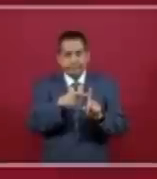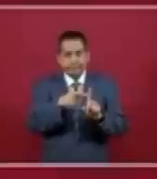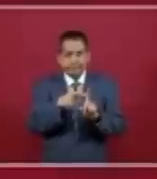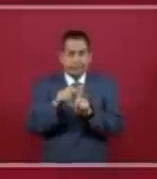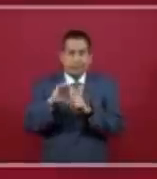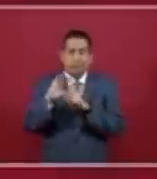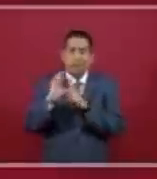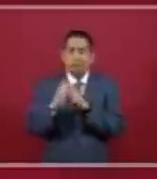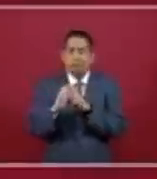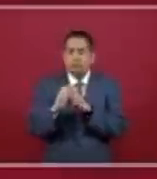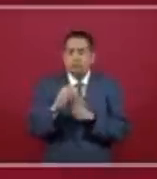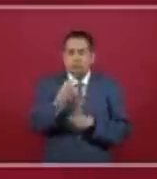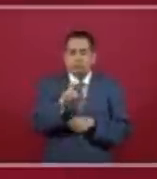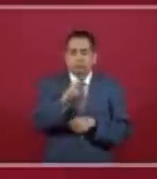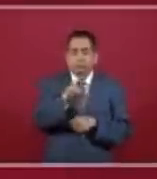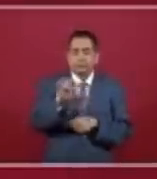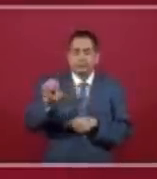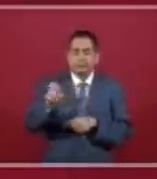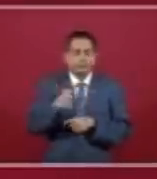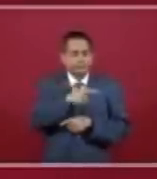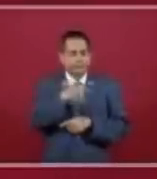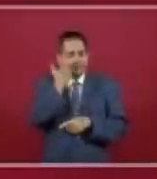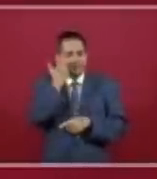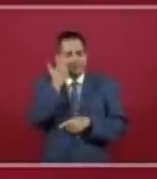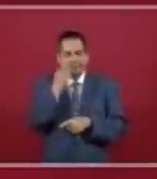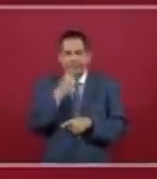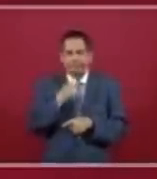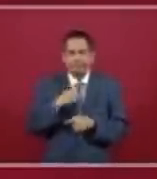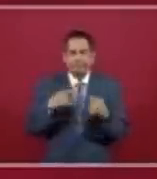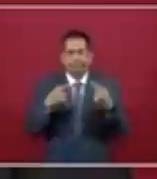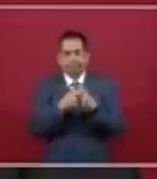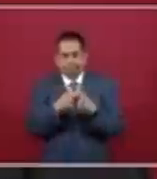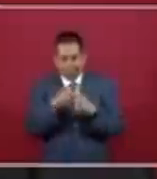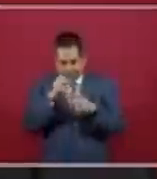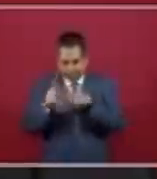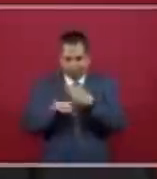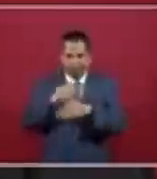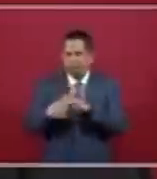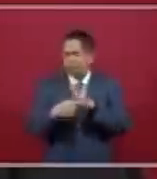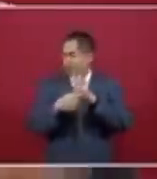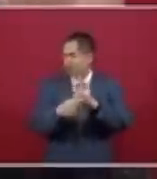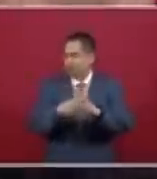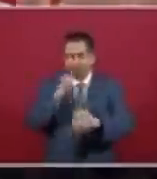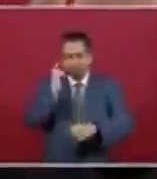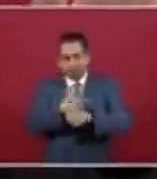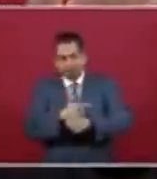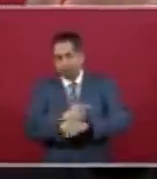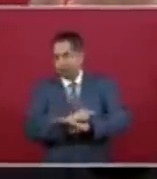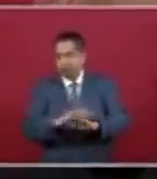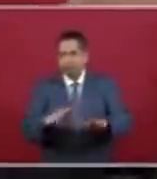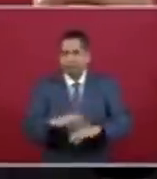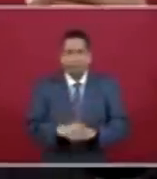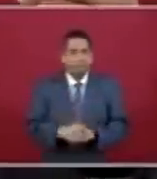Comisión Reguladora de Energía. Sí existe, y hoy vamos a entregar los documentos,